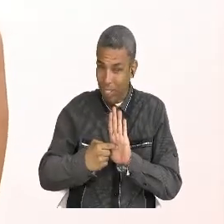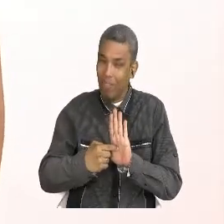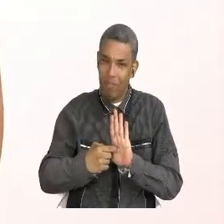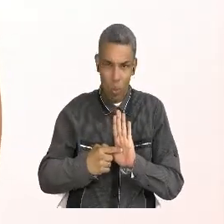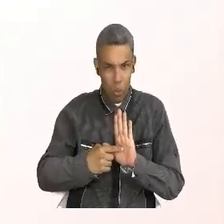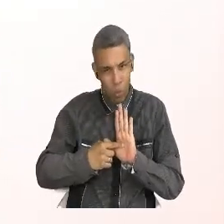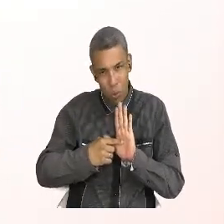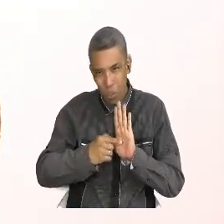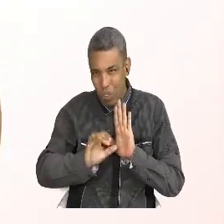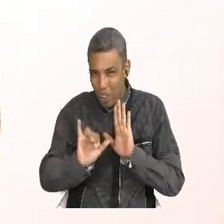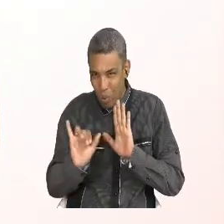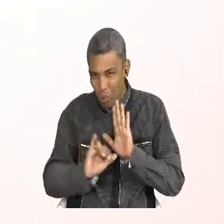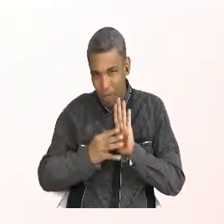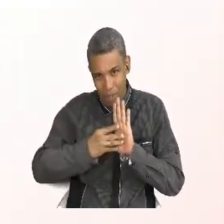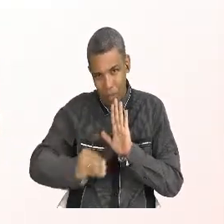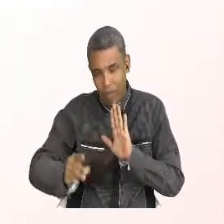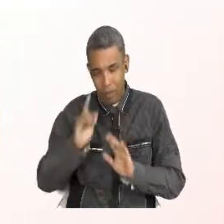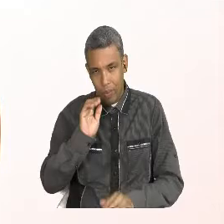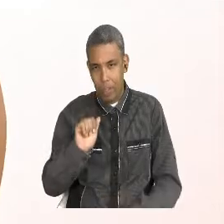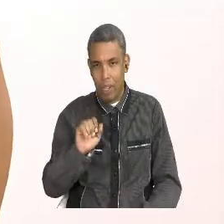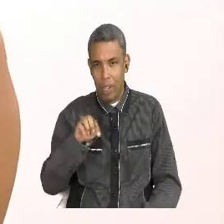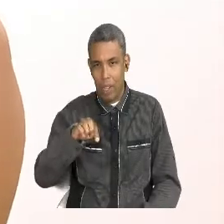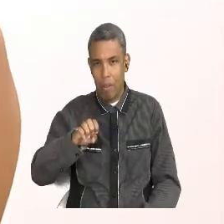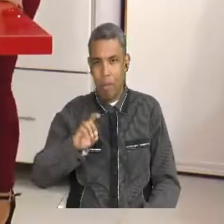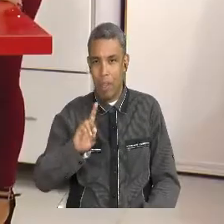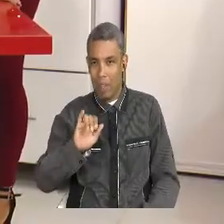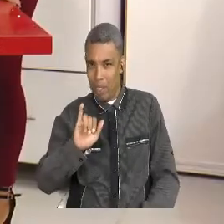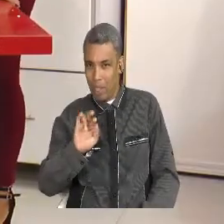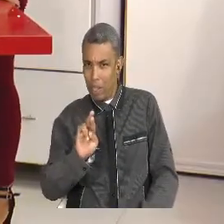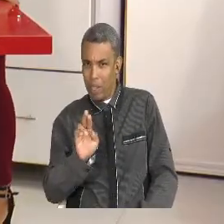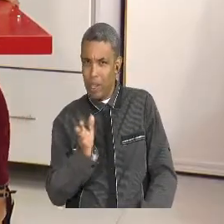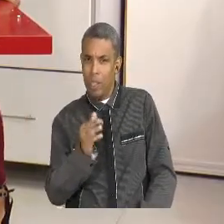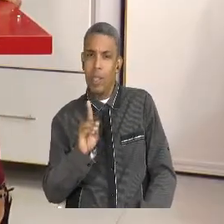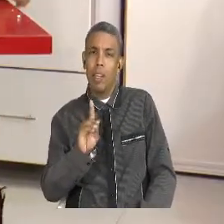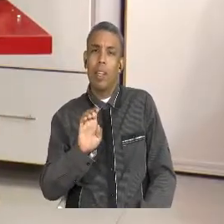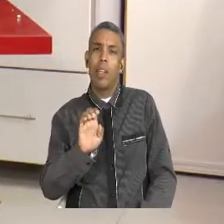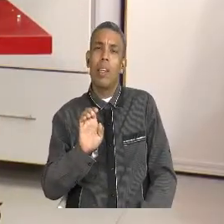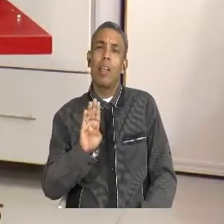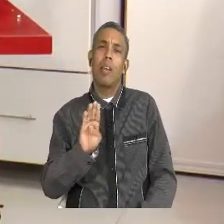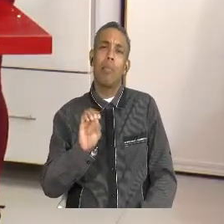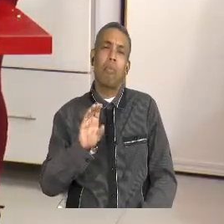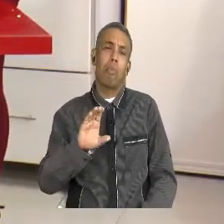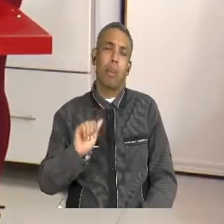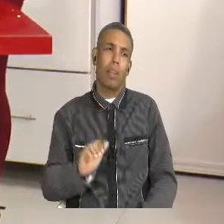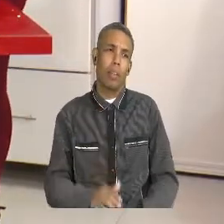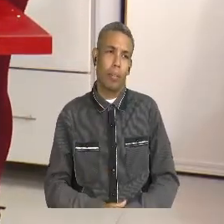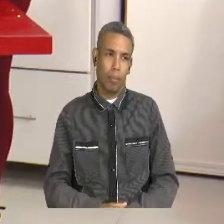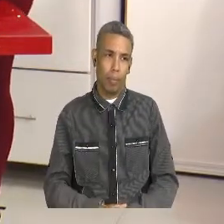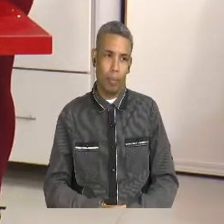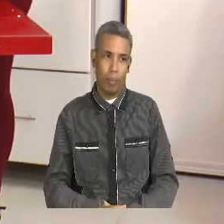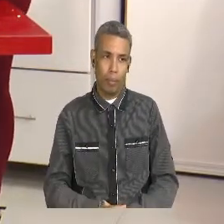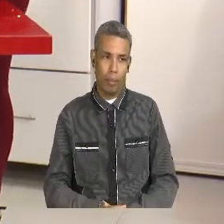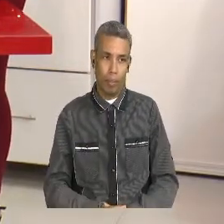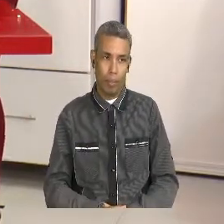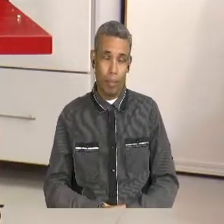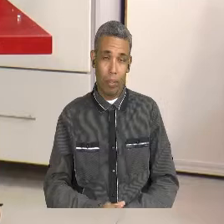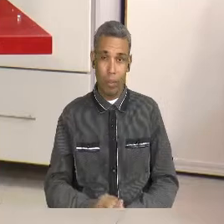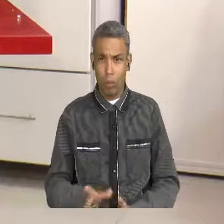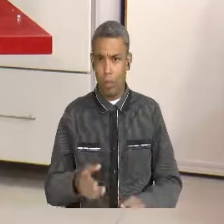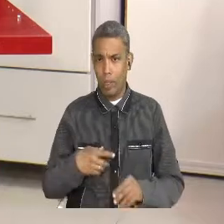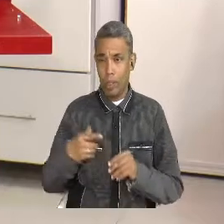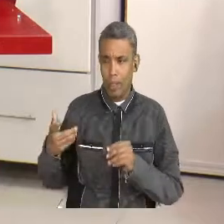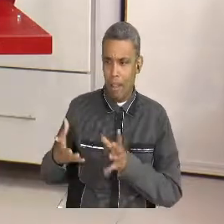nuestra fanpage de Facebook. Y esa ancheta está súper provocativa. Sí, riquísima, yo estoy que me la como. Si estuviera desde casa, yo estuviera llamando ya.